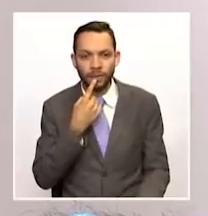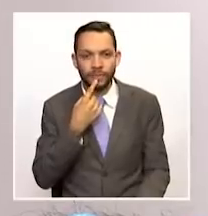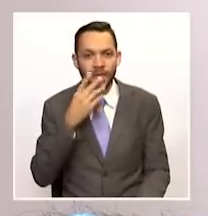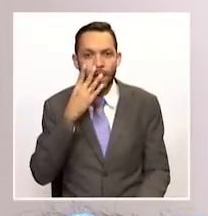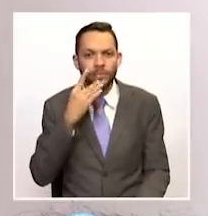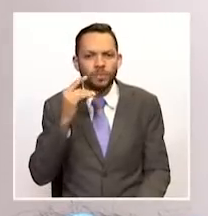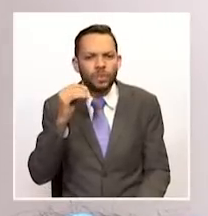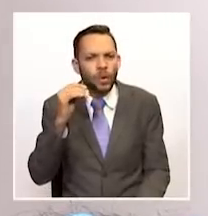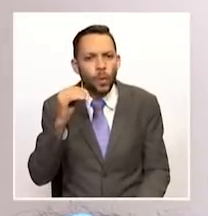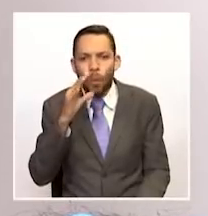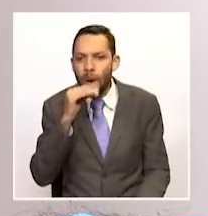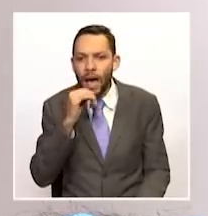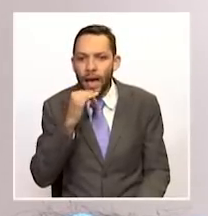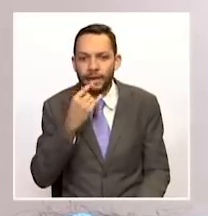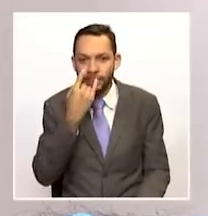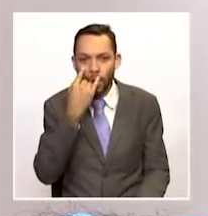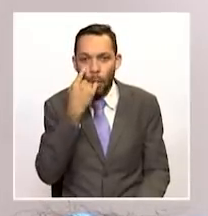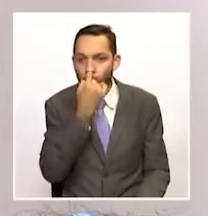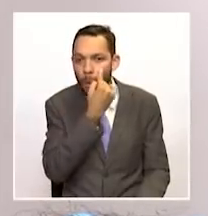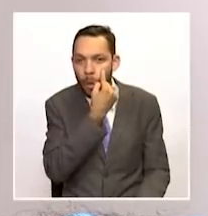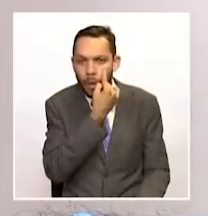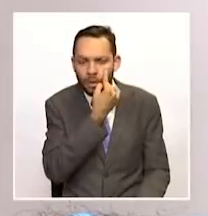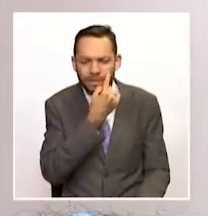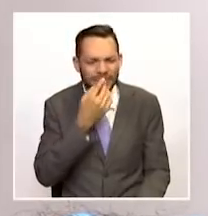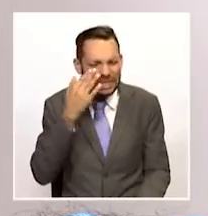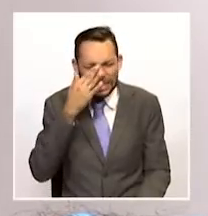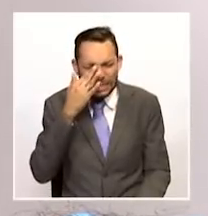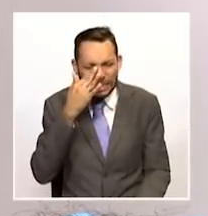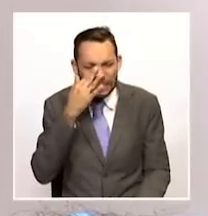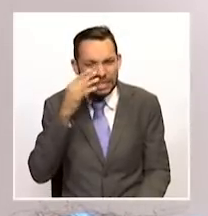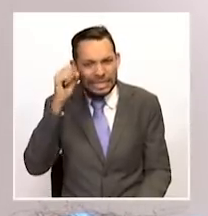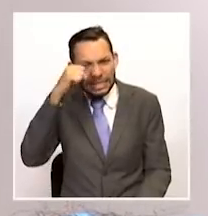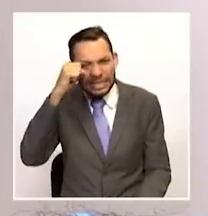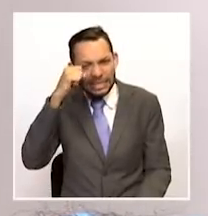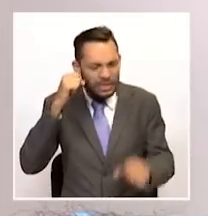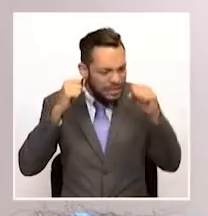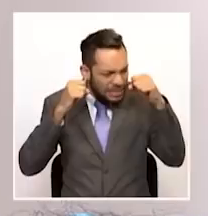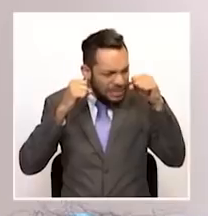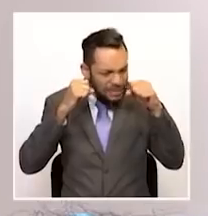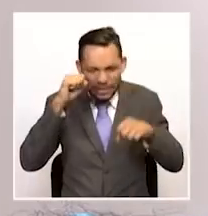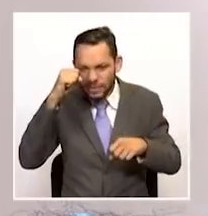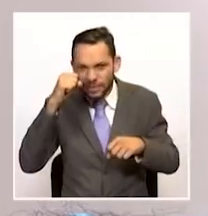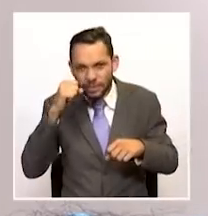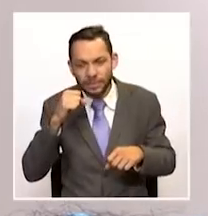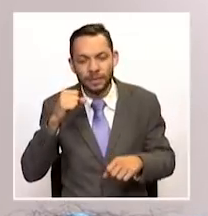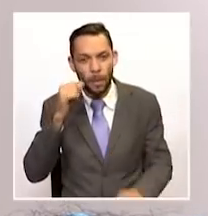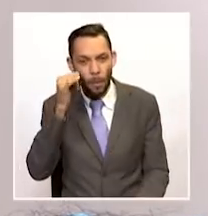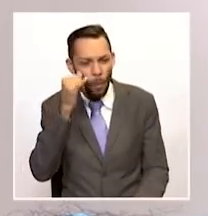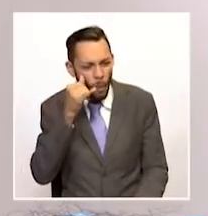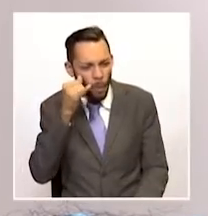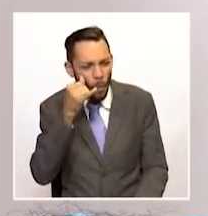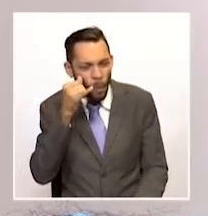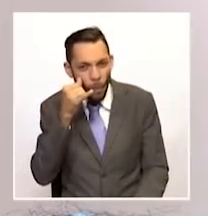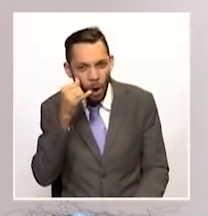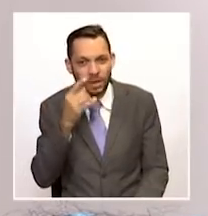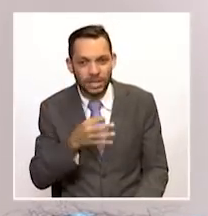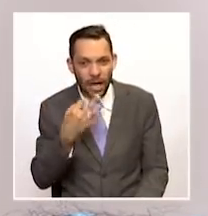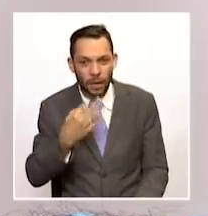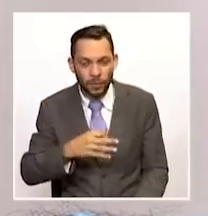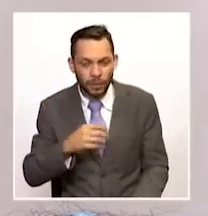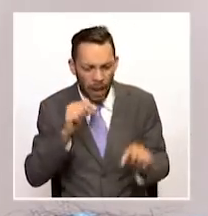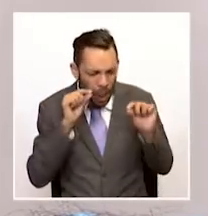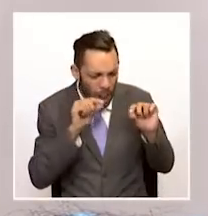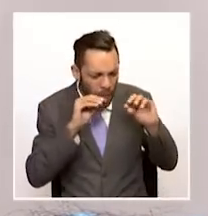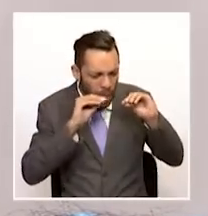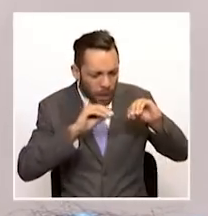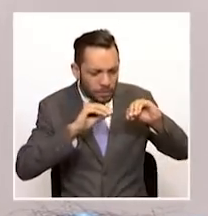parecía que estuviera basura todo el tiempo me hicieron una biopsia ya me dijeron